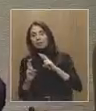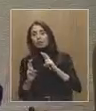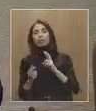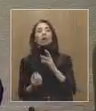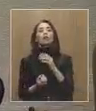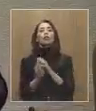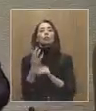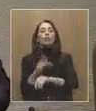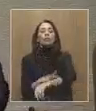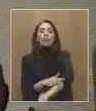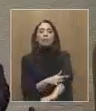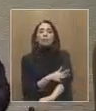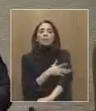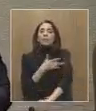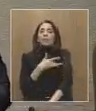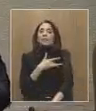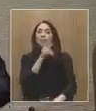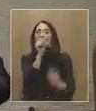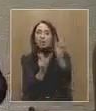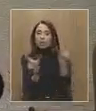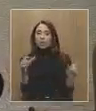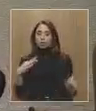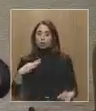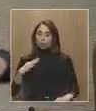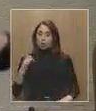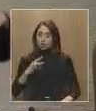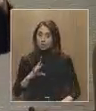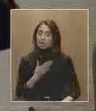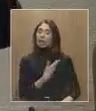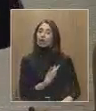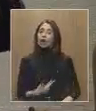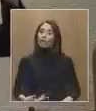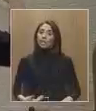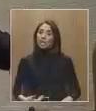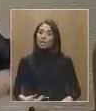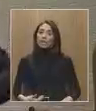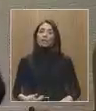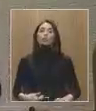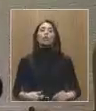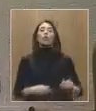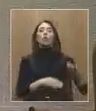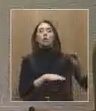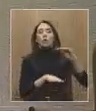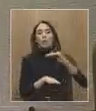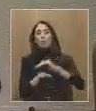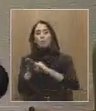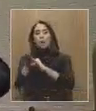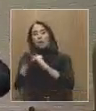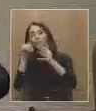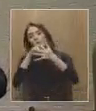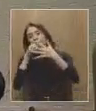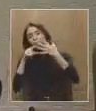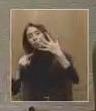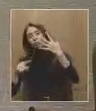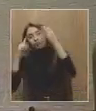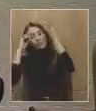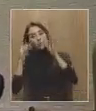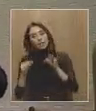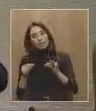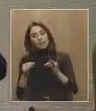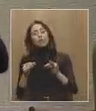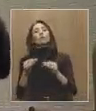una nueva sensibilidad de la ciudadanía en Chile, el gobierno termina enviando un paquete de